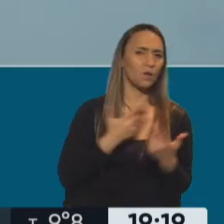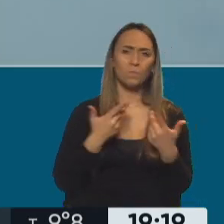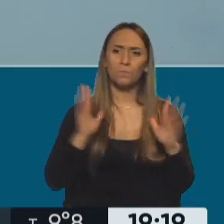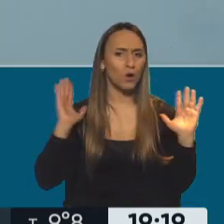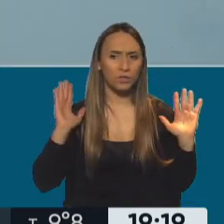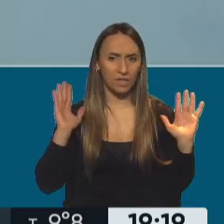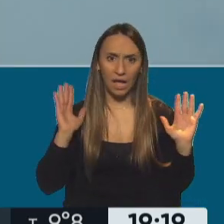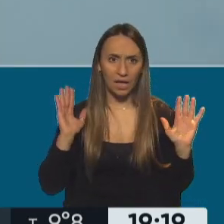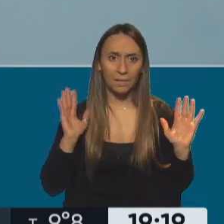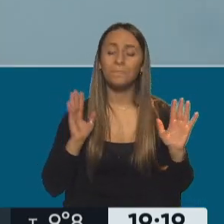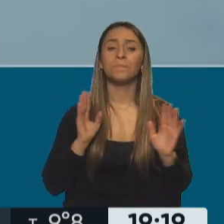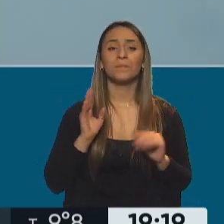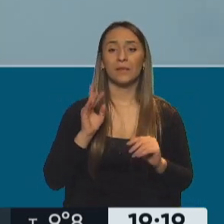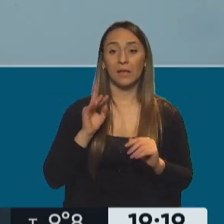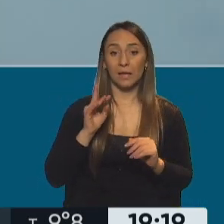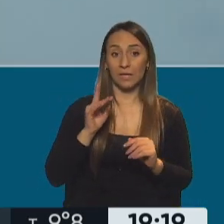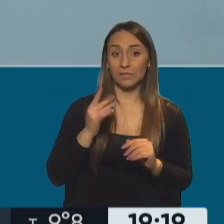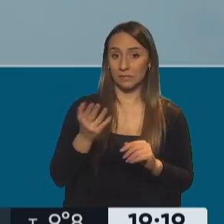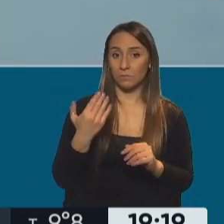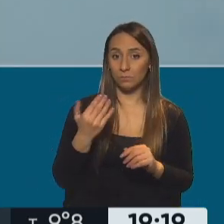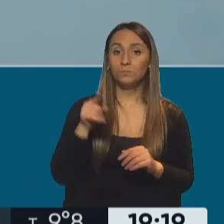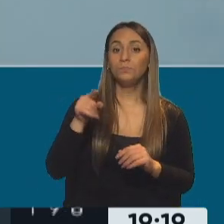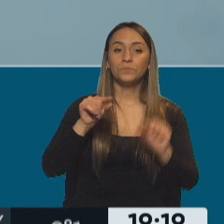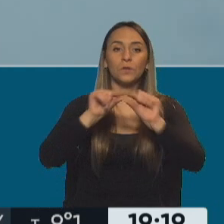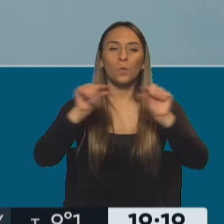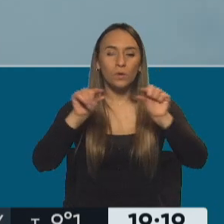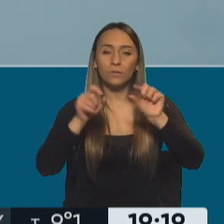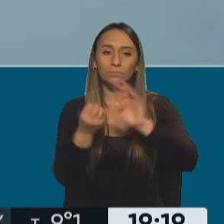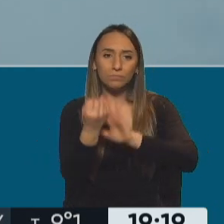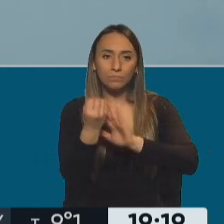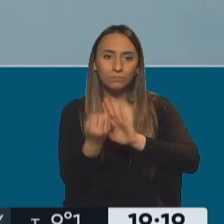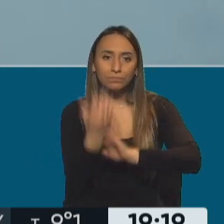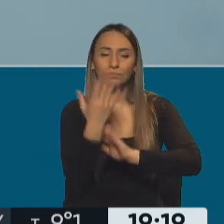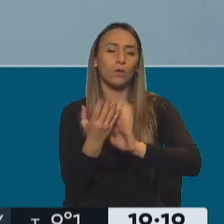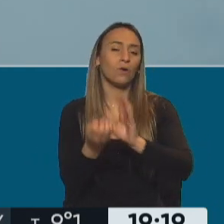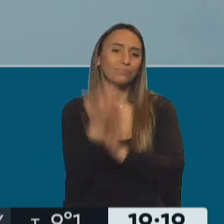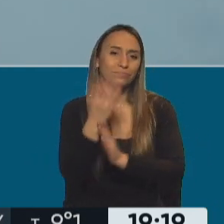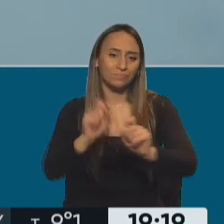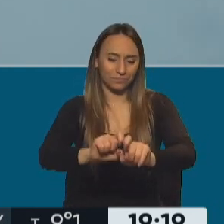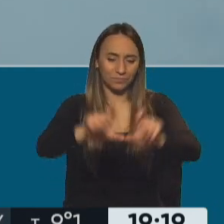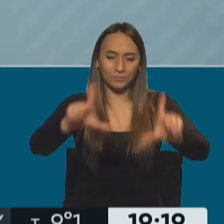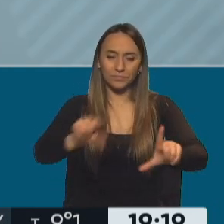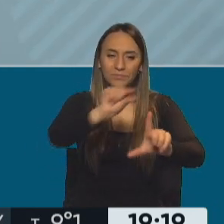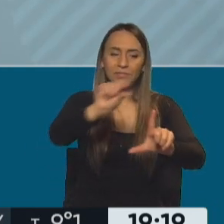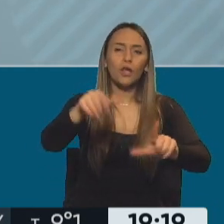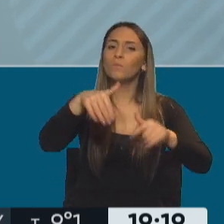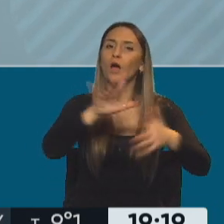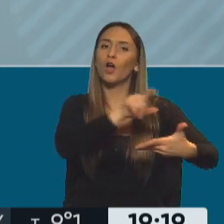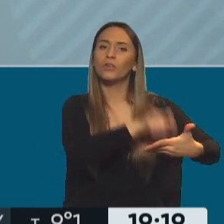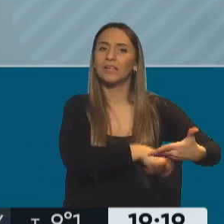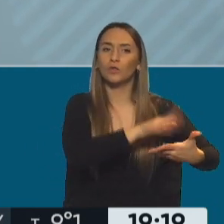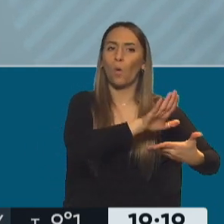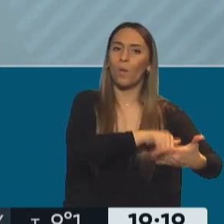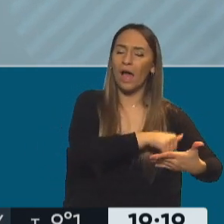problema, se va a registrar, se va a crear la figura del usuario para que el inquilino, no importa si tiene un contrato formal o informal, pueda acceder